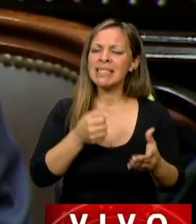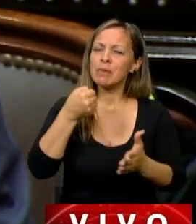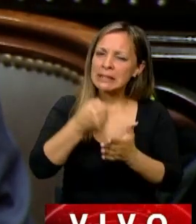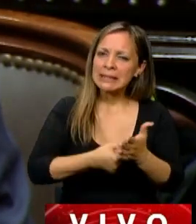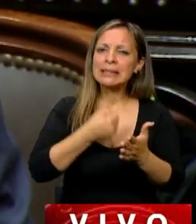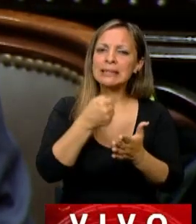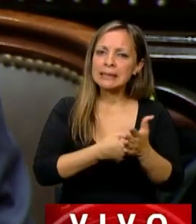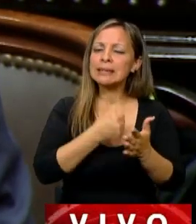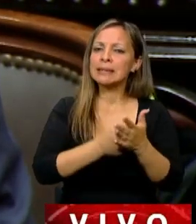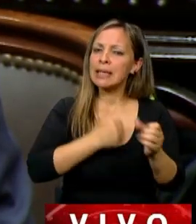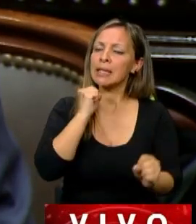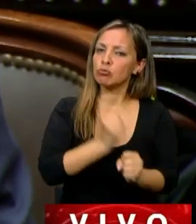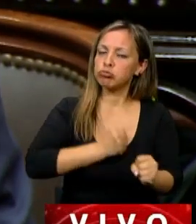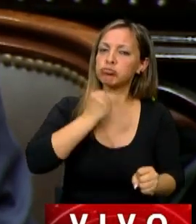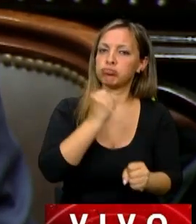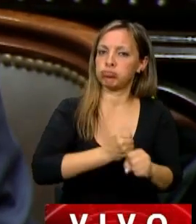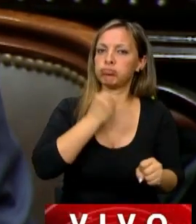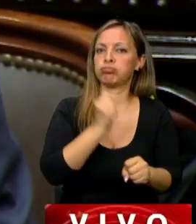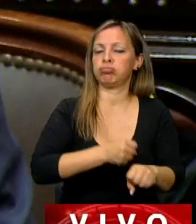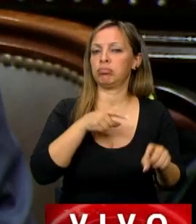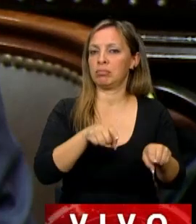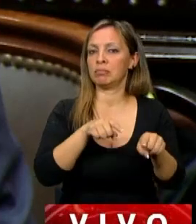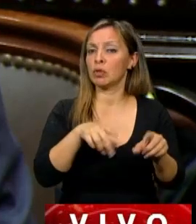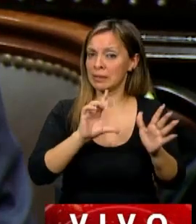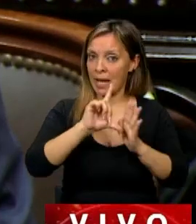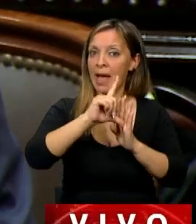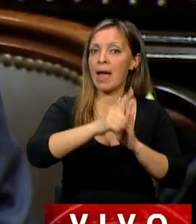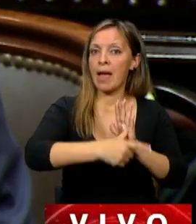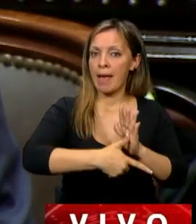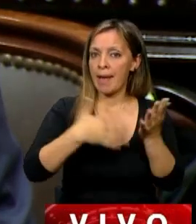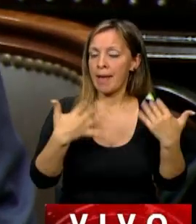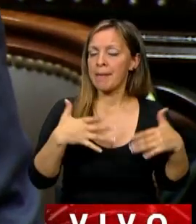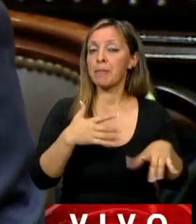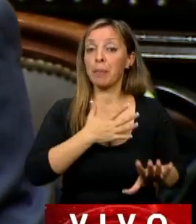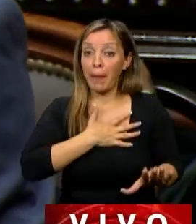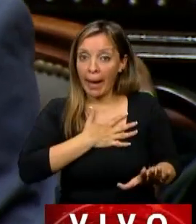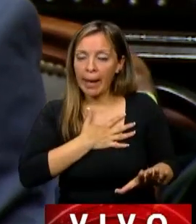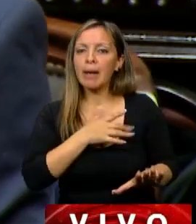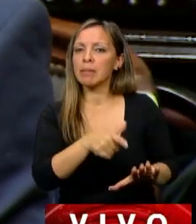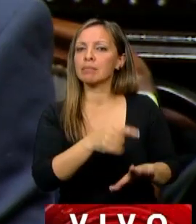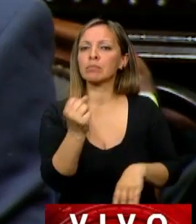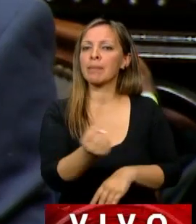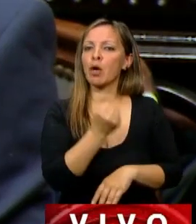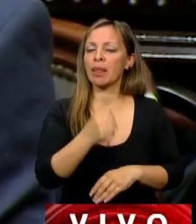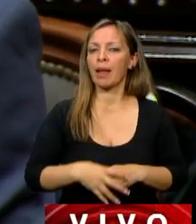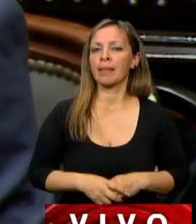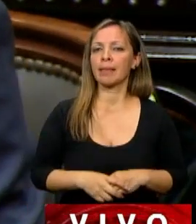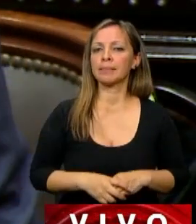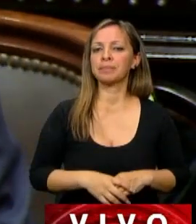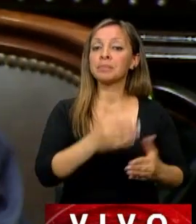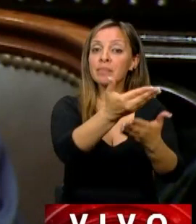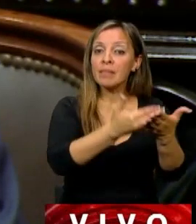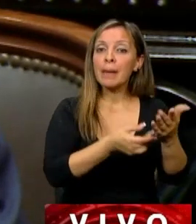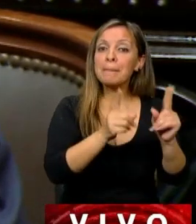trabajosa iniciativa que llevó mucho tiempo, pero que fue una señal, a mi juicio, muy importante. Ese acuerdo partía